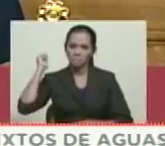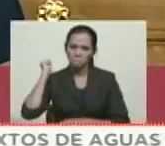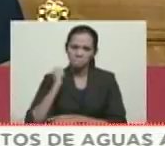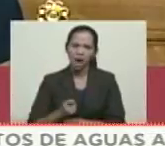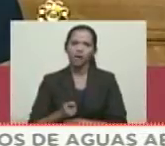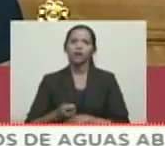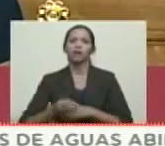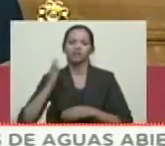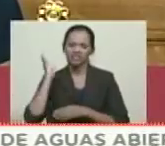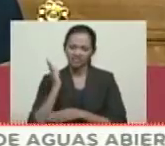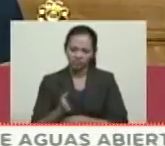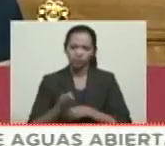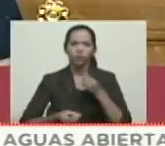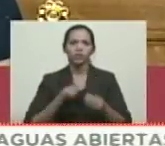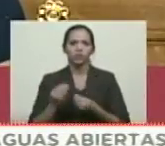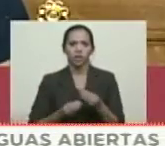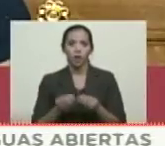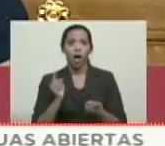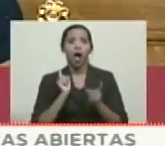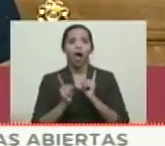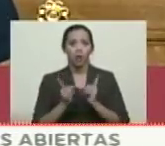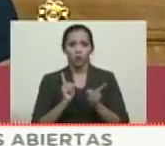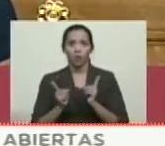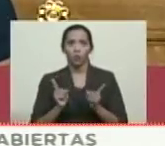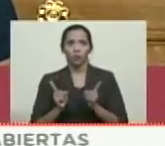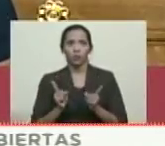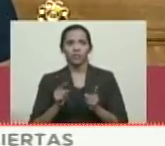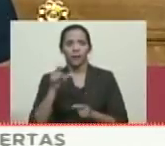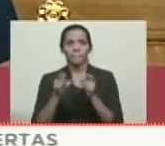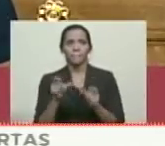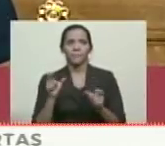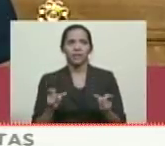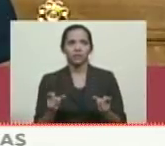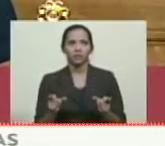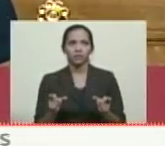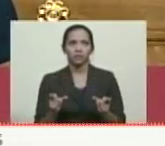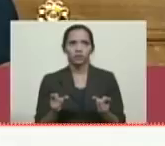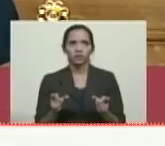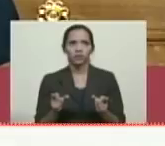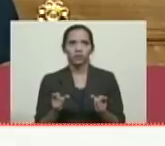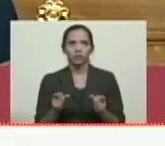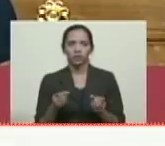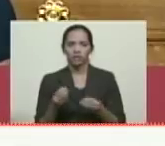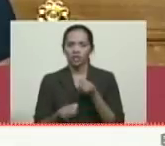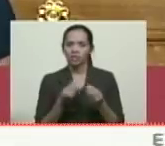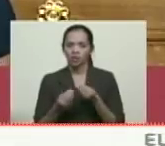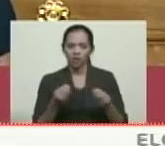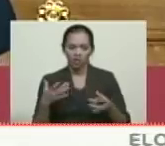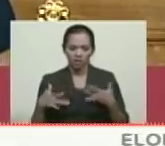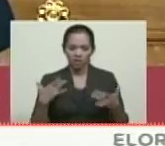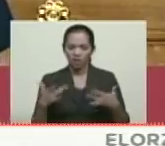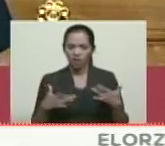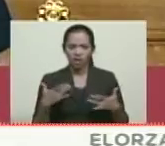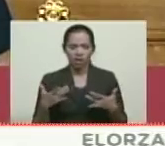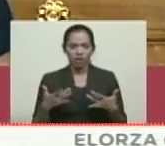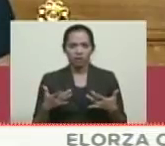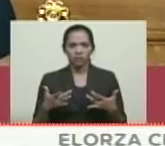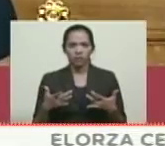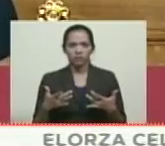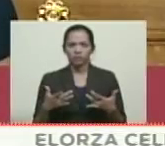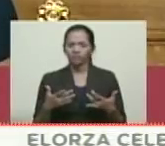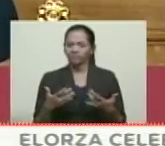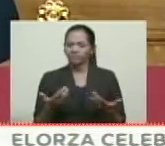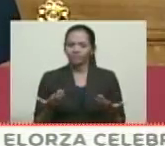lo que hicieron algunos de estas personas que contribuyeron a hacer este acto, un